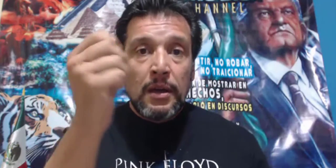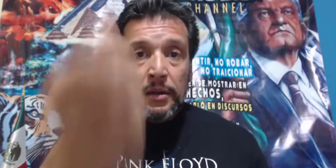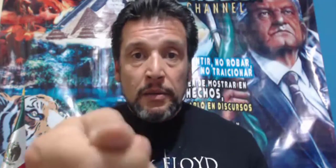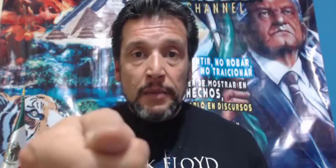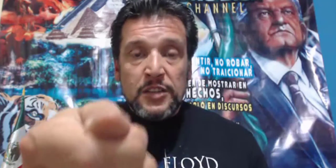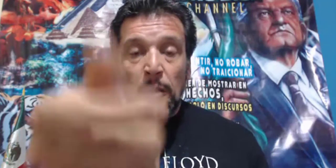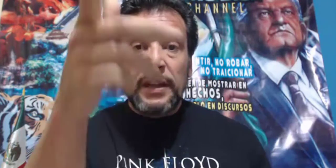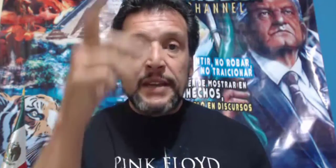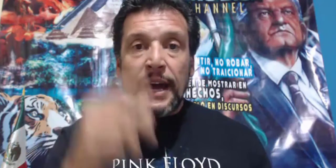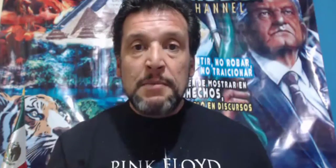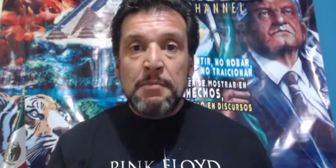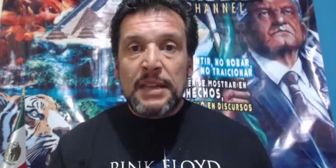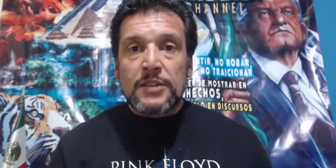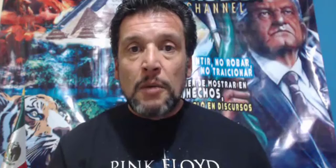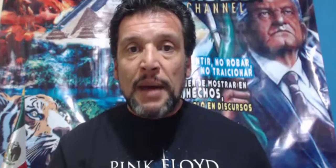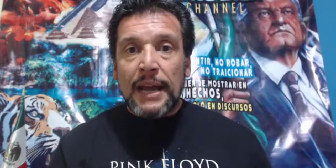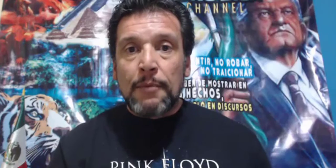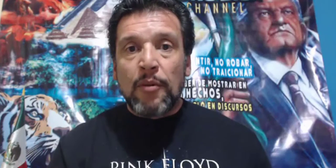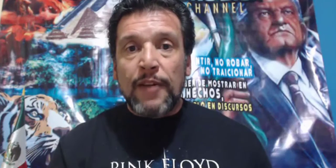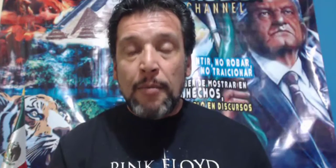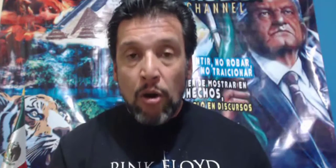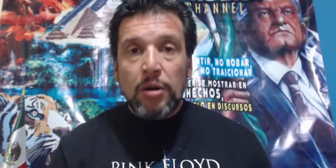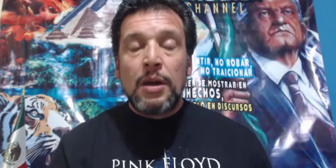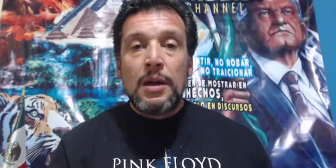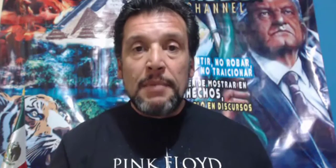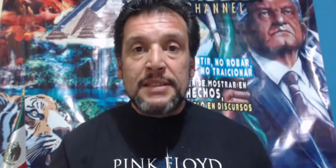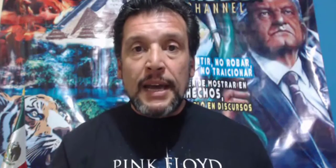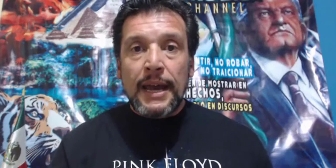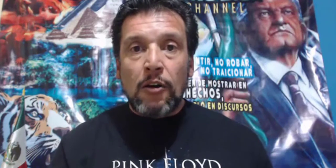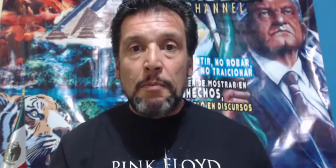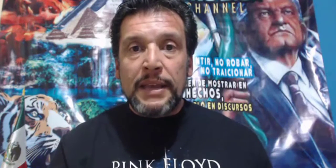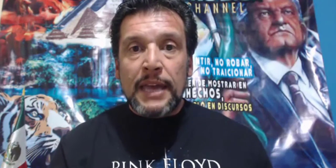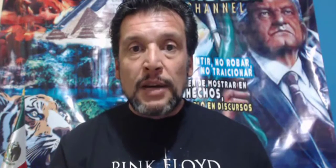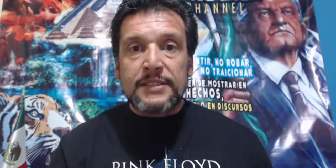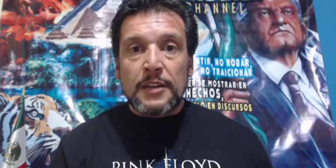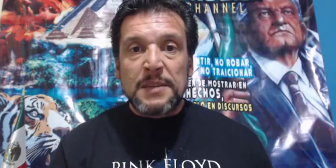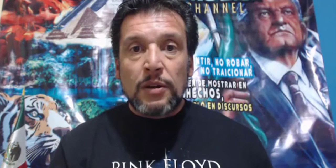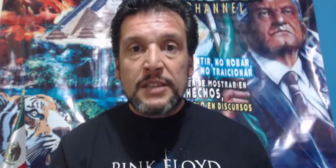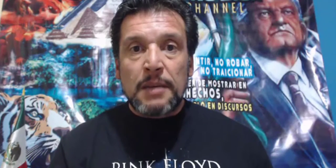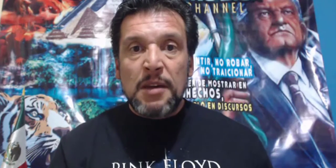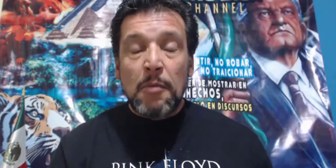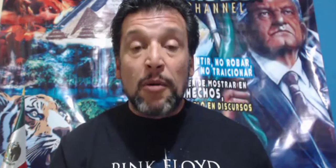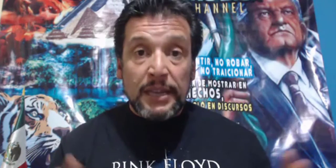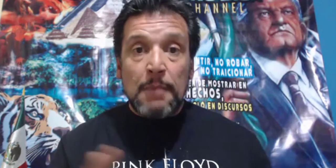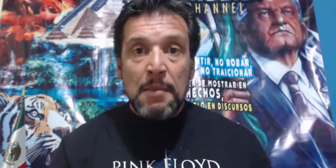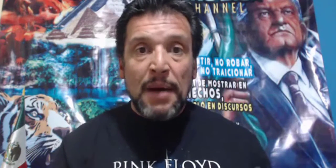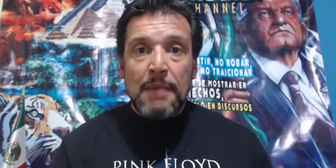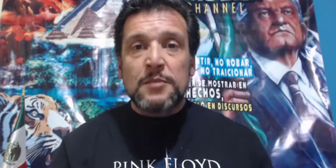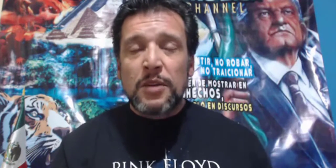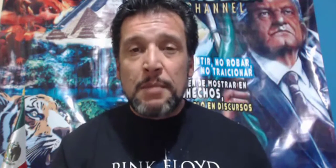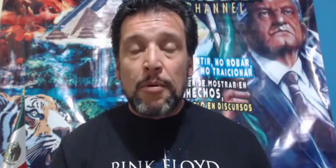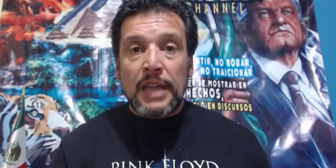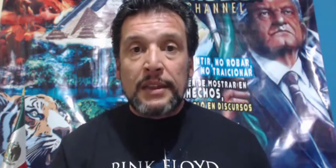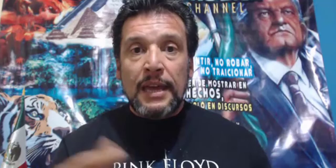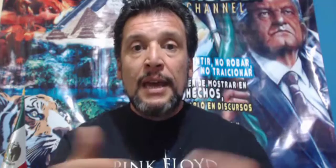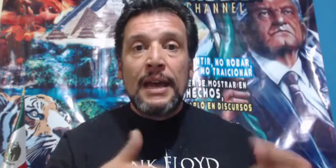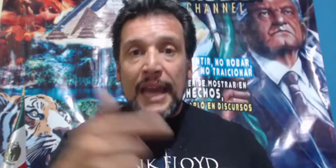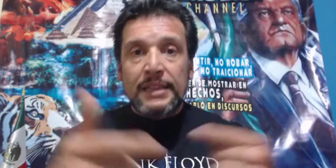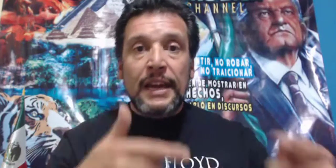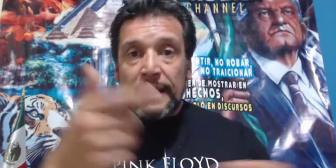domingo les vuelvo a entregar mi invitación para que por favor me sigan acompañando en las transmisiones en vivo, porque también para mí es muy